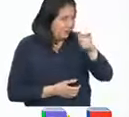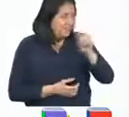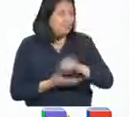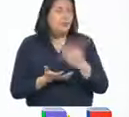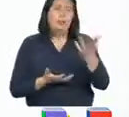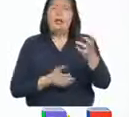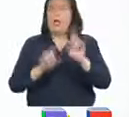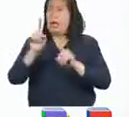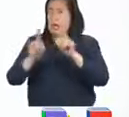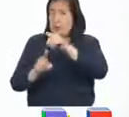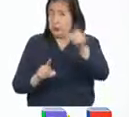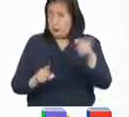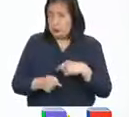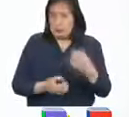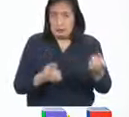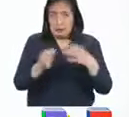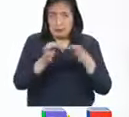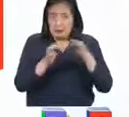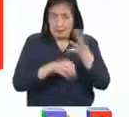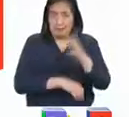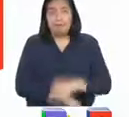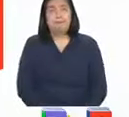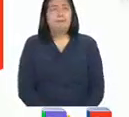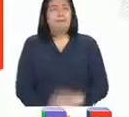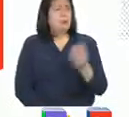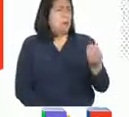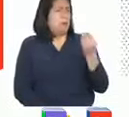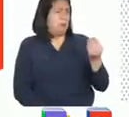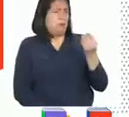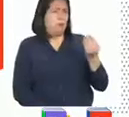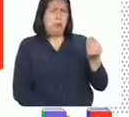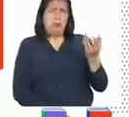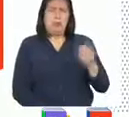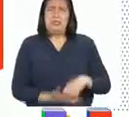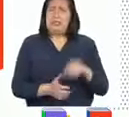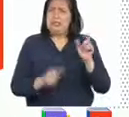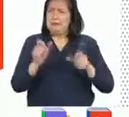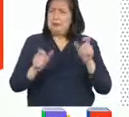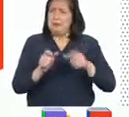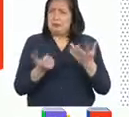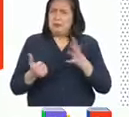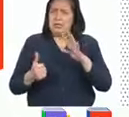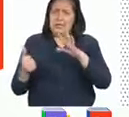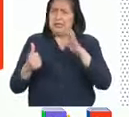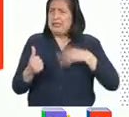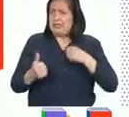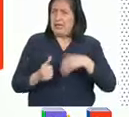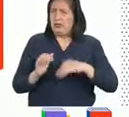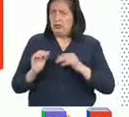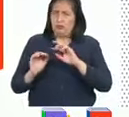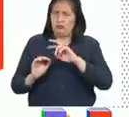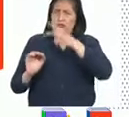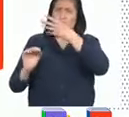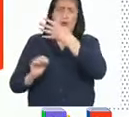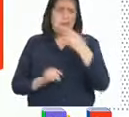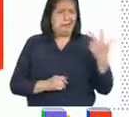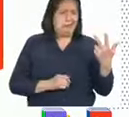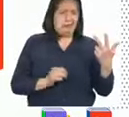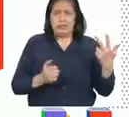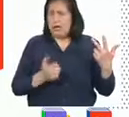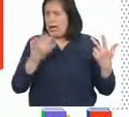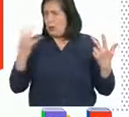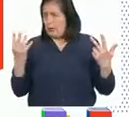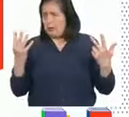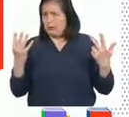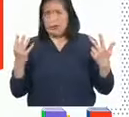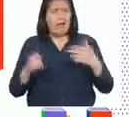casa, ¿alguno de ustedes podría explicarlo? ¿Por qué si la cantidad de personas de 60 o más años aumentó de 3 a